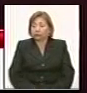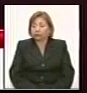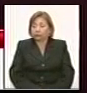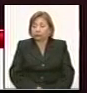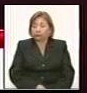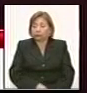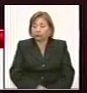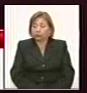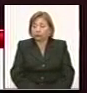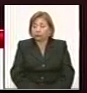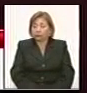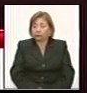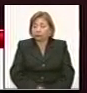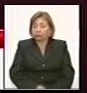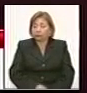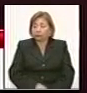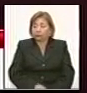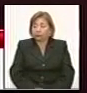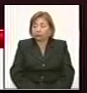si algunos se quedan